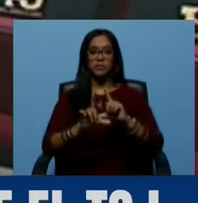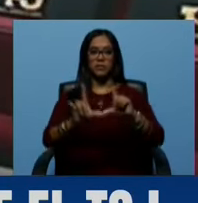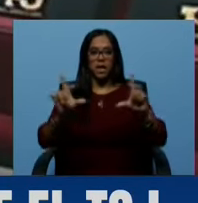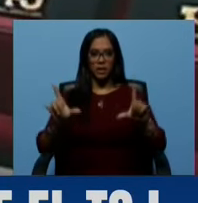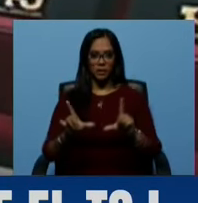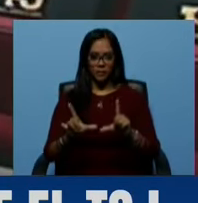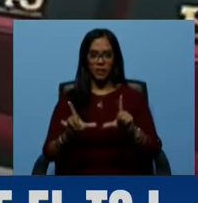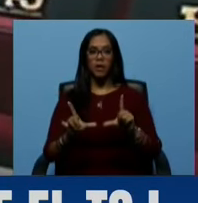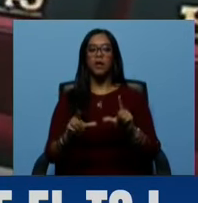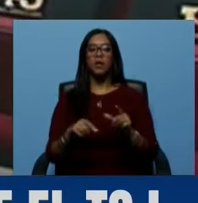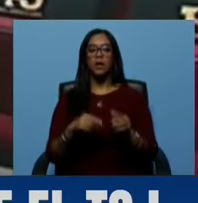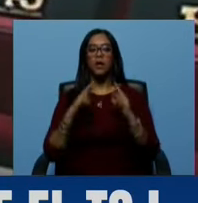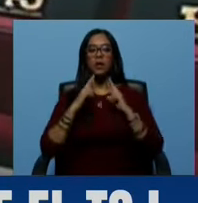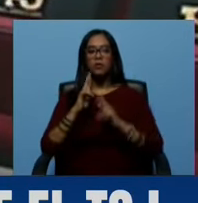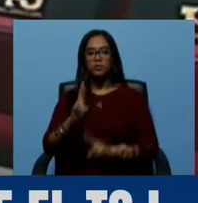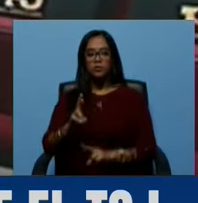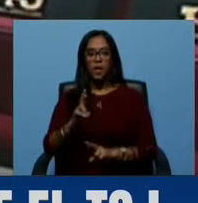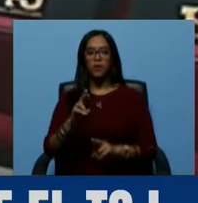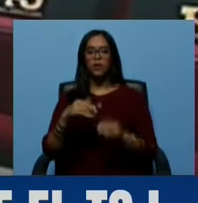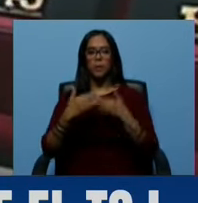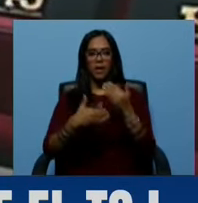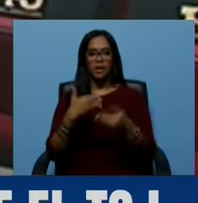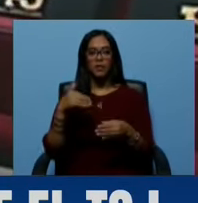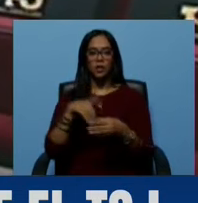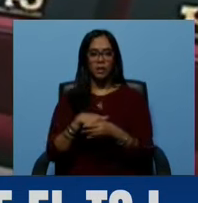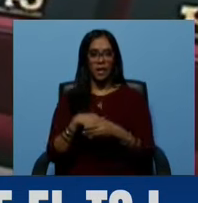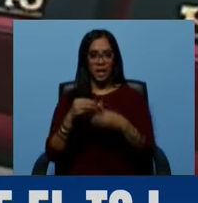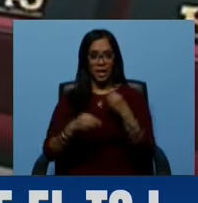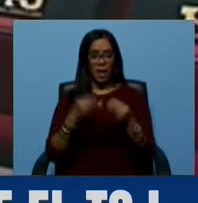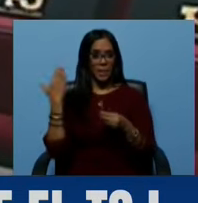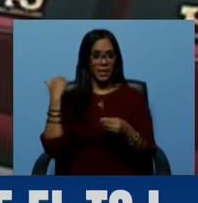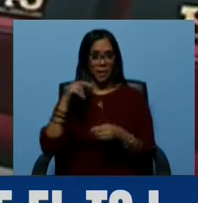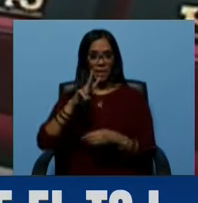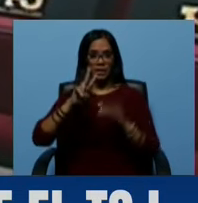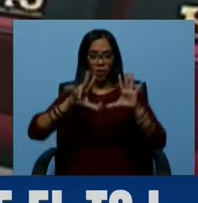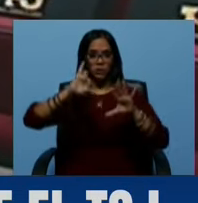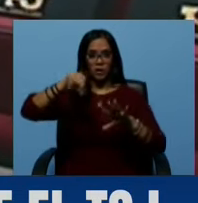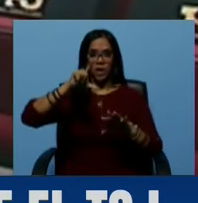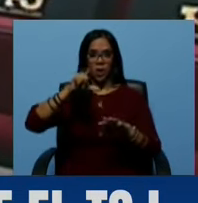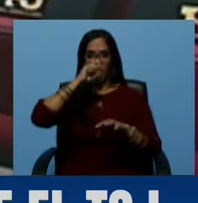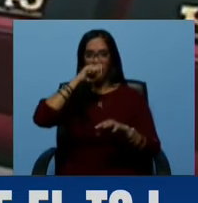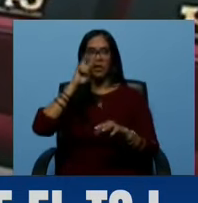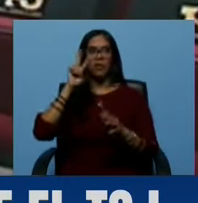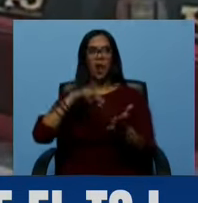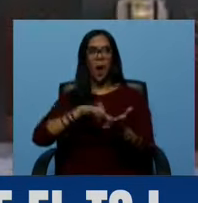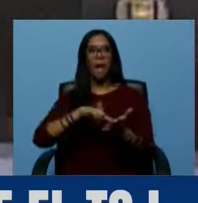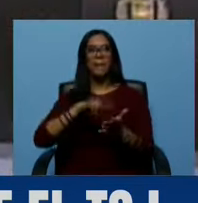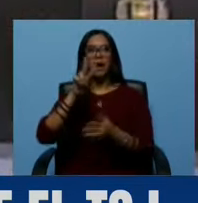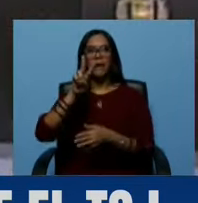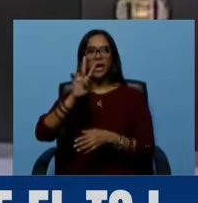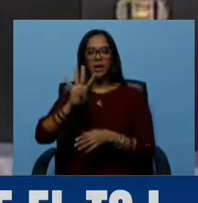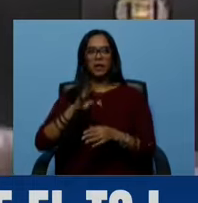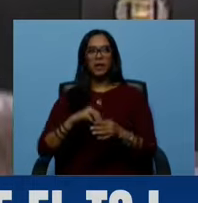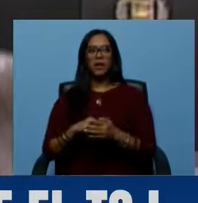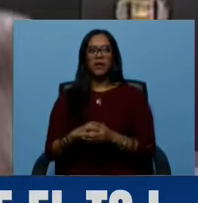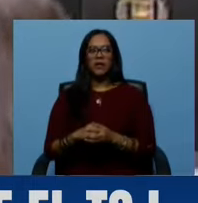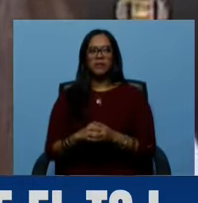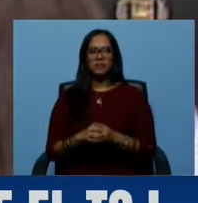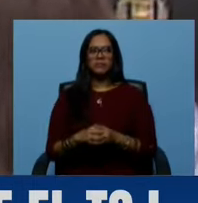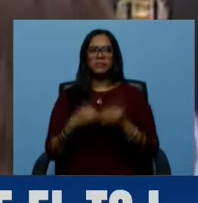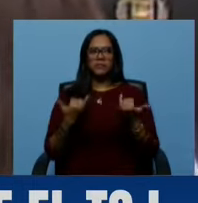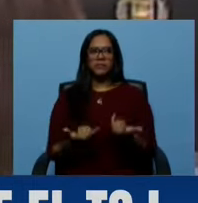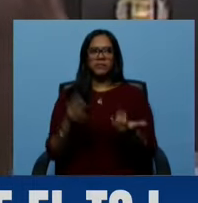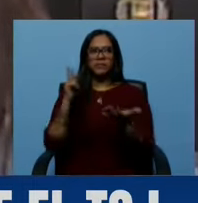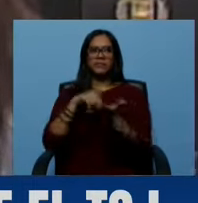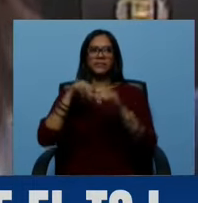que los resultados del proceso electoral realizado el pasado 28 de julio del año 2020. Ya se encuentran en la